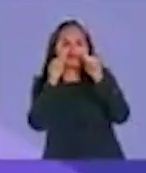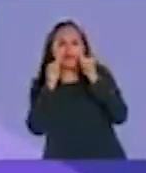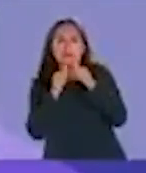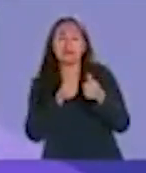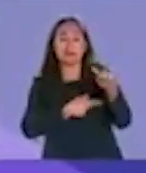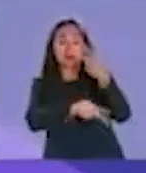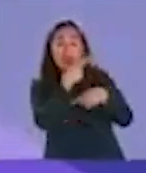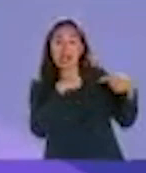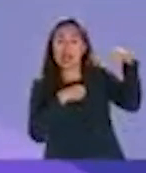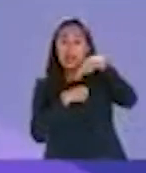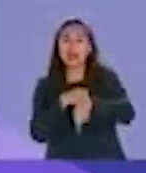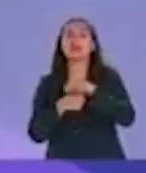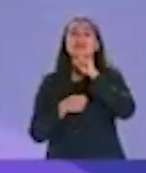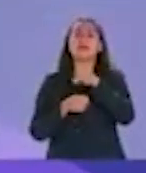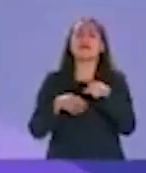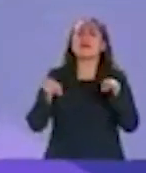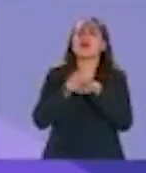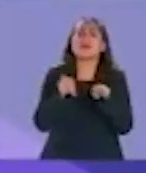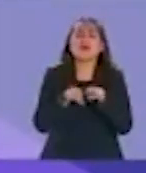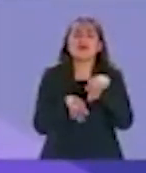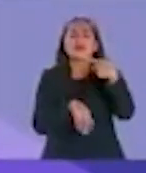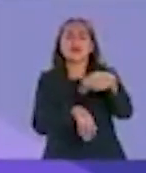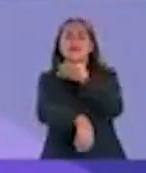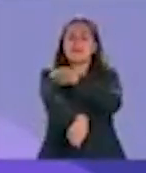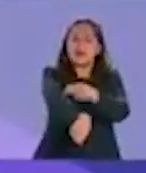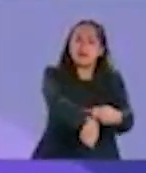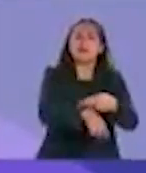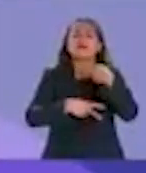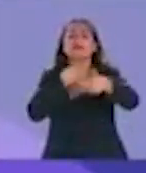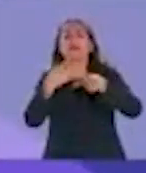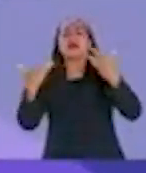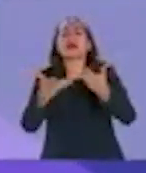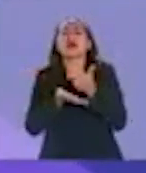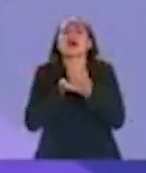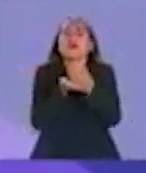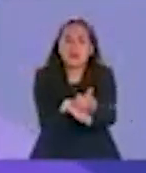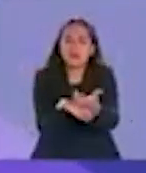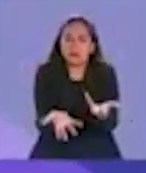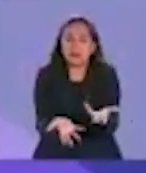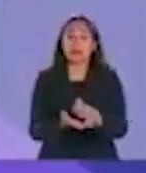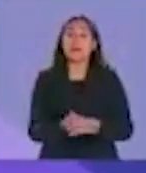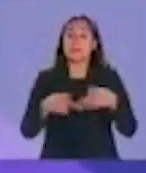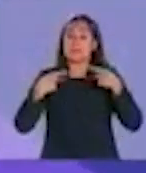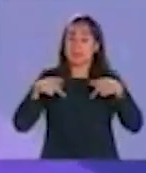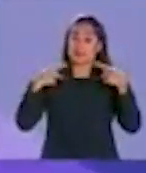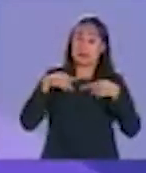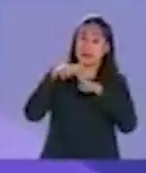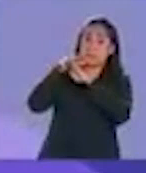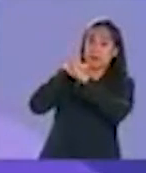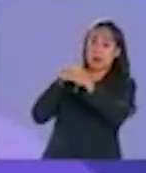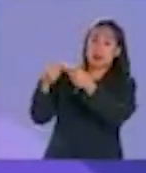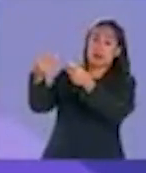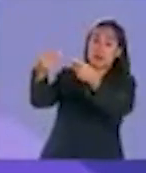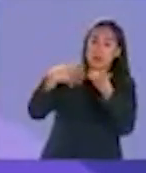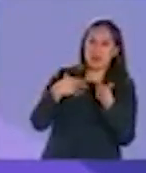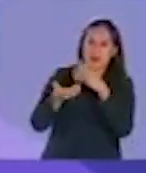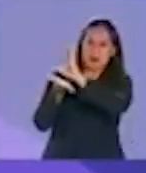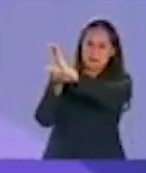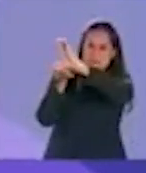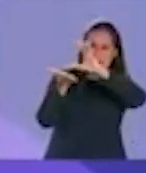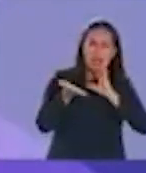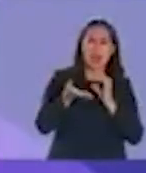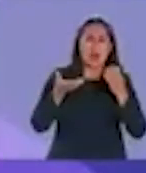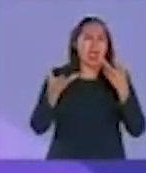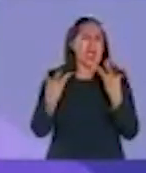de cómo están sus familias acá los migrantes nos dan más dinero que cualquier estado de la república en el producto